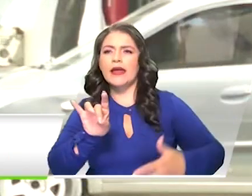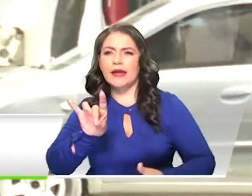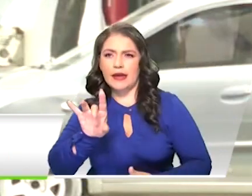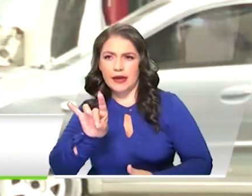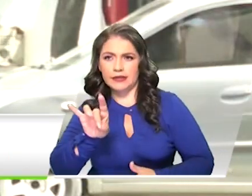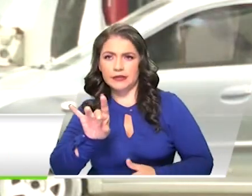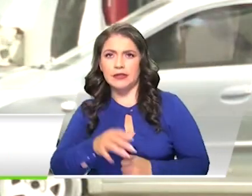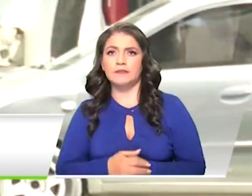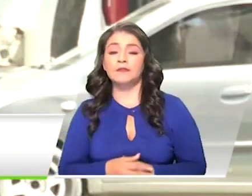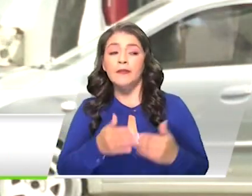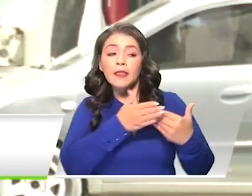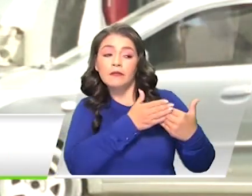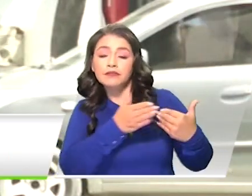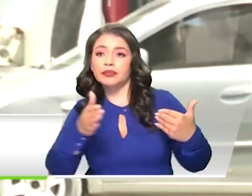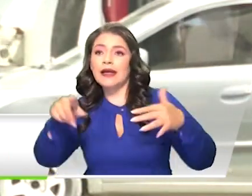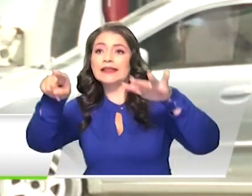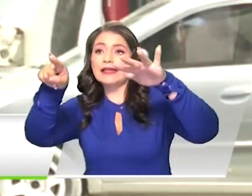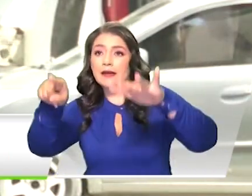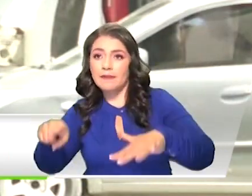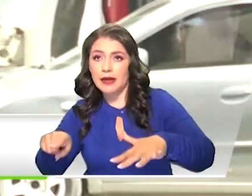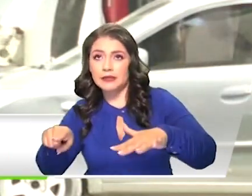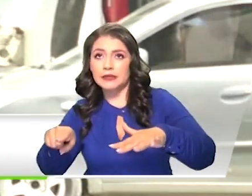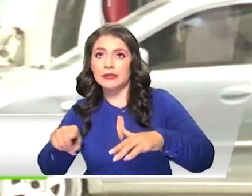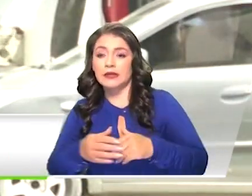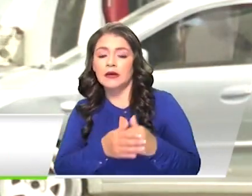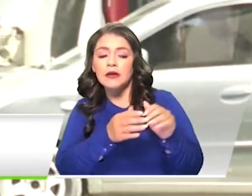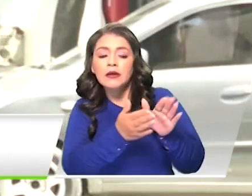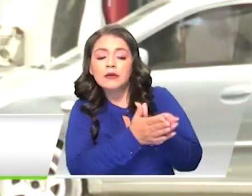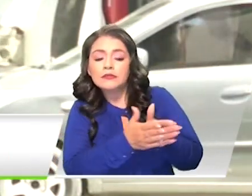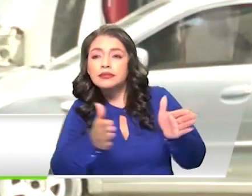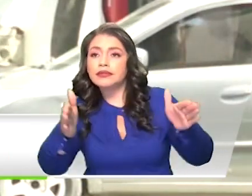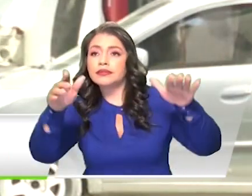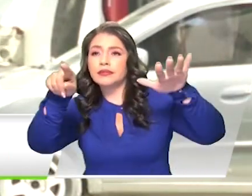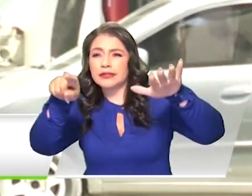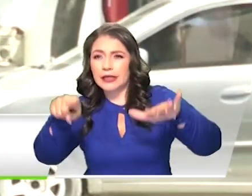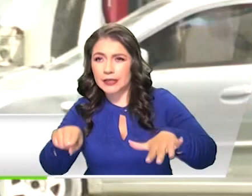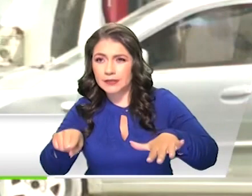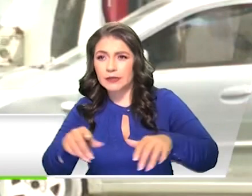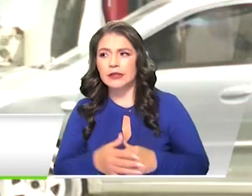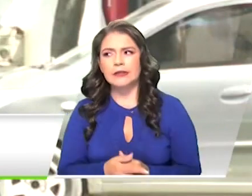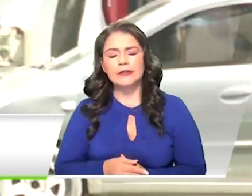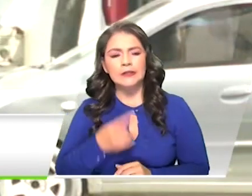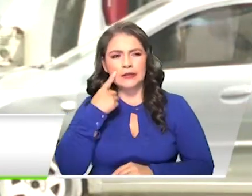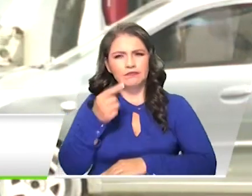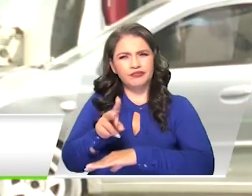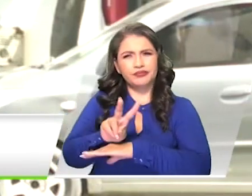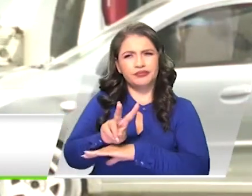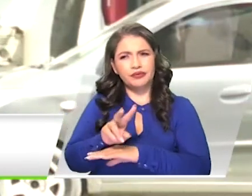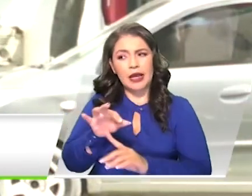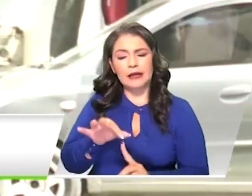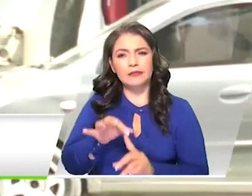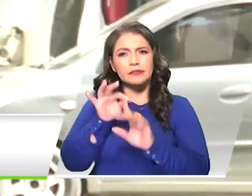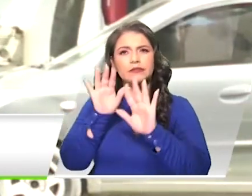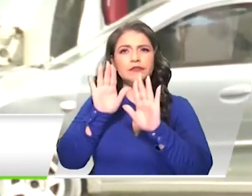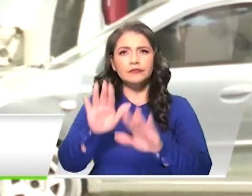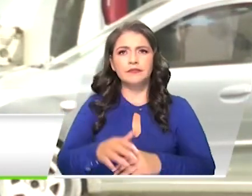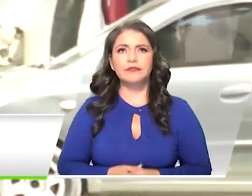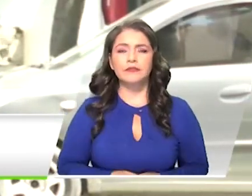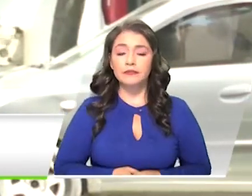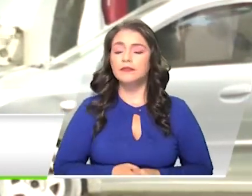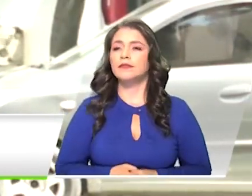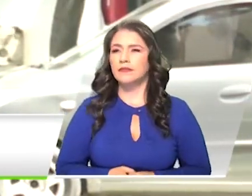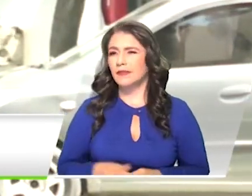periodo de 6 meses que le dio de prórroga a la vigilancia especial de la EPS de los antioqueños y que